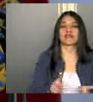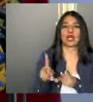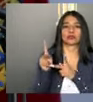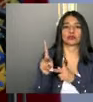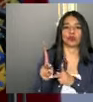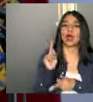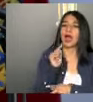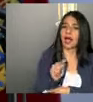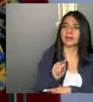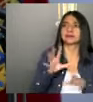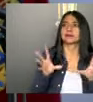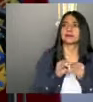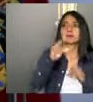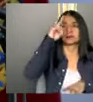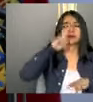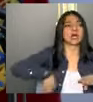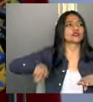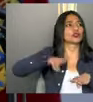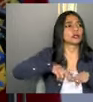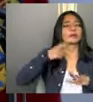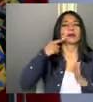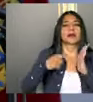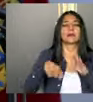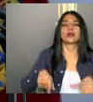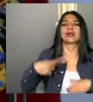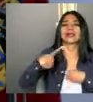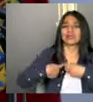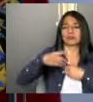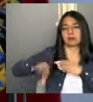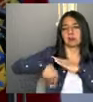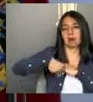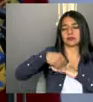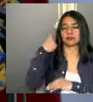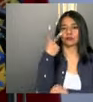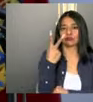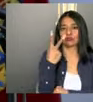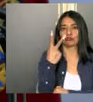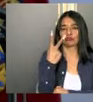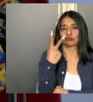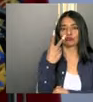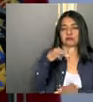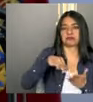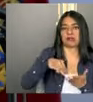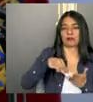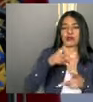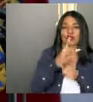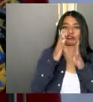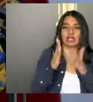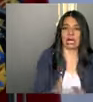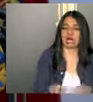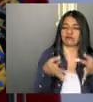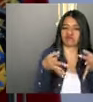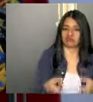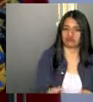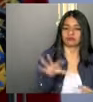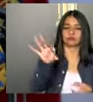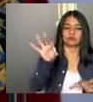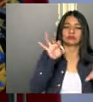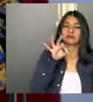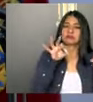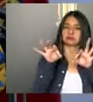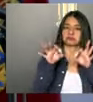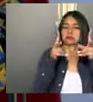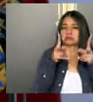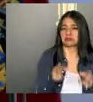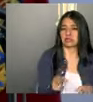como funciona en el nivel nacional. En el caso de Quito se agregan 2 miembros más, concejales definidos, ¿no es cierto?, por el propio